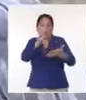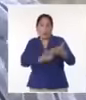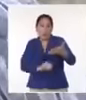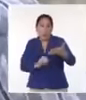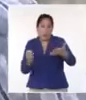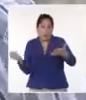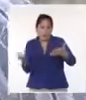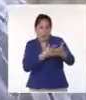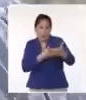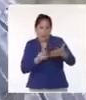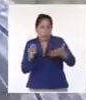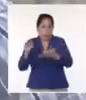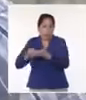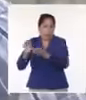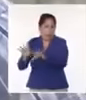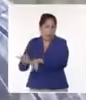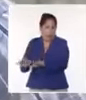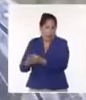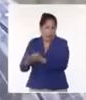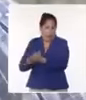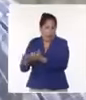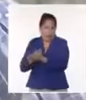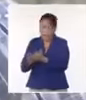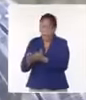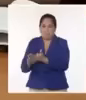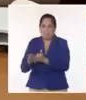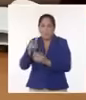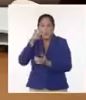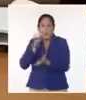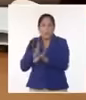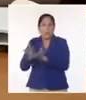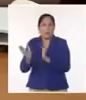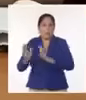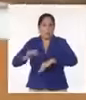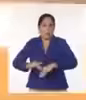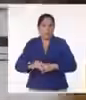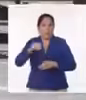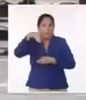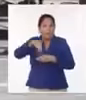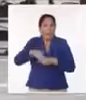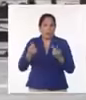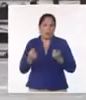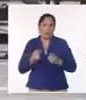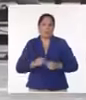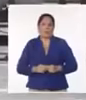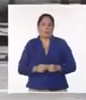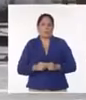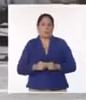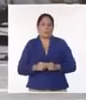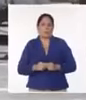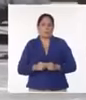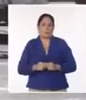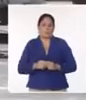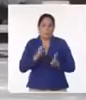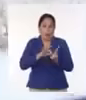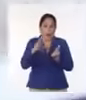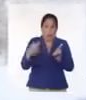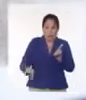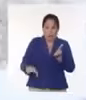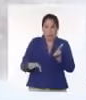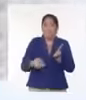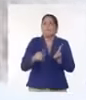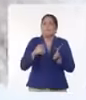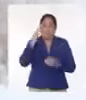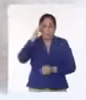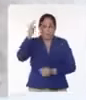la contabilidad y que no permitían con posterioridad darle seguimiento dentro de la economía. El destino final de estos insumos, explican las